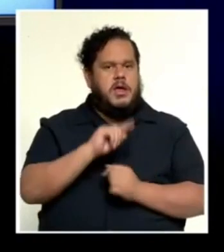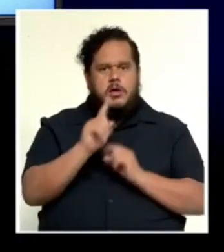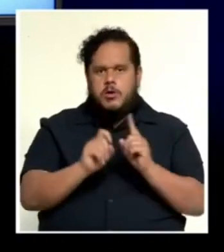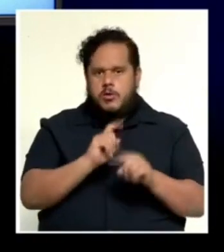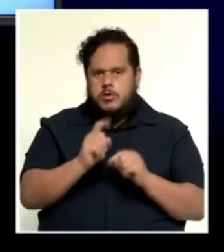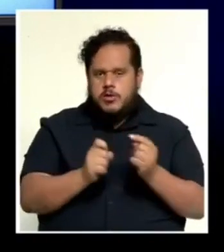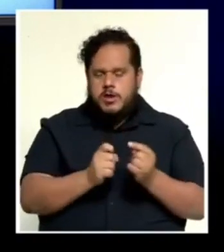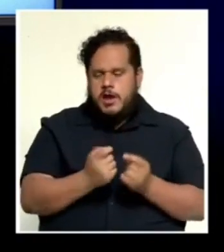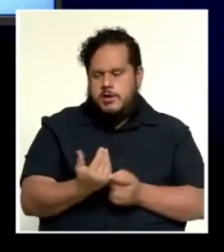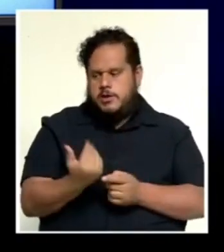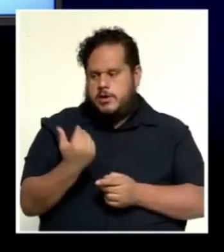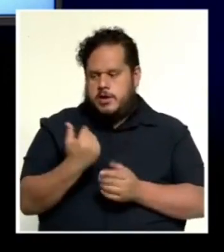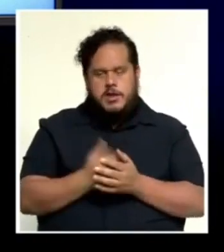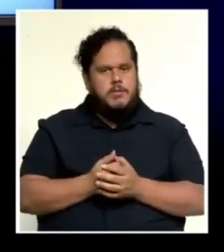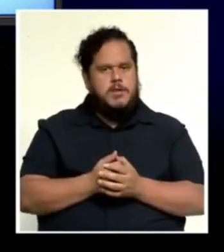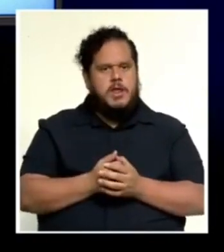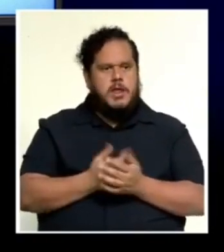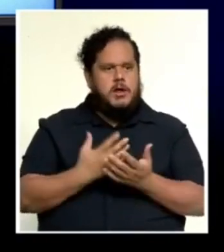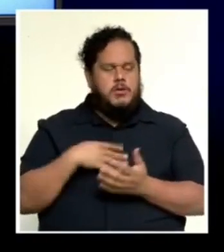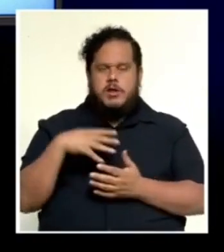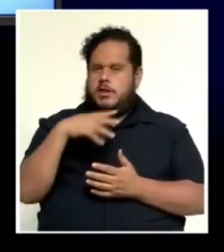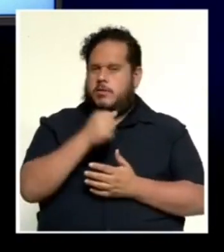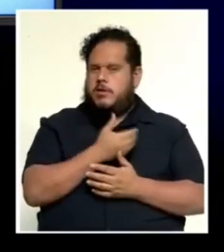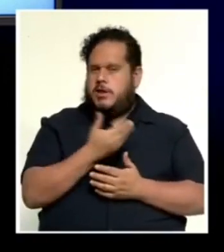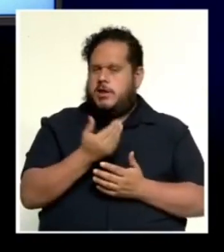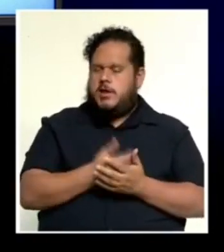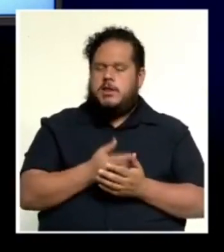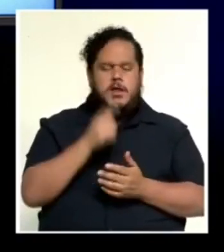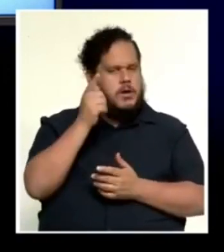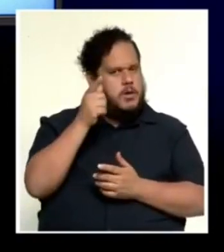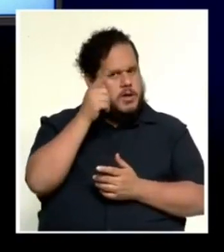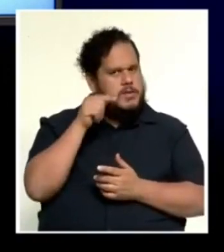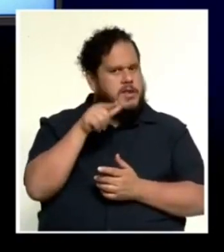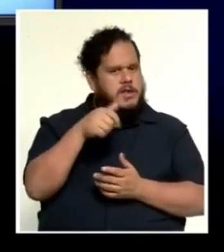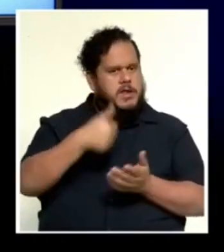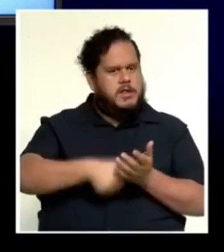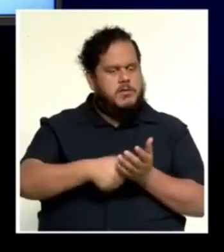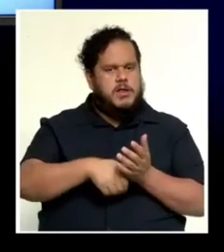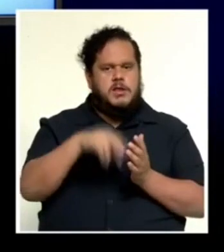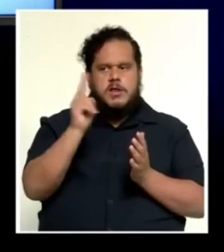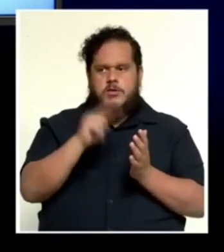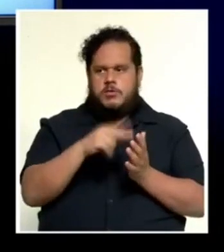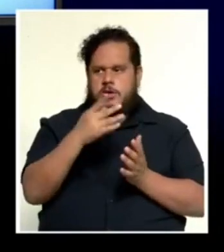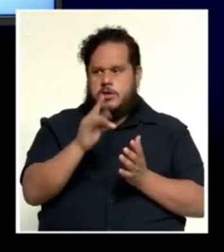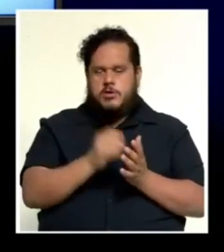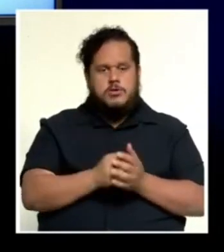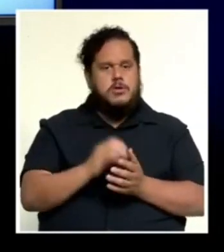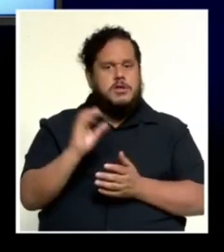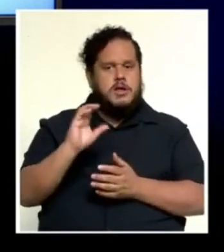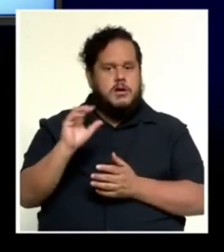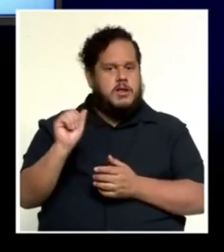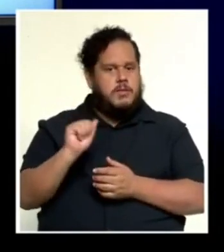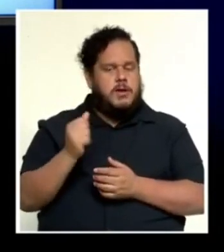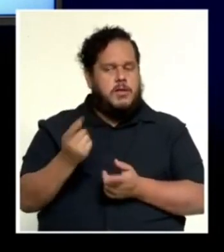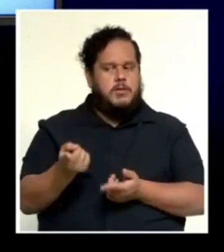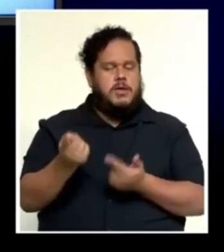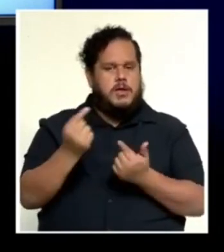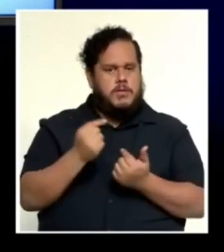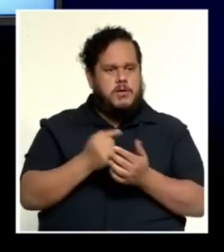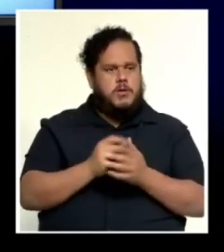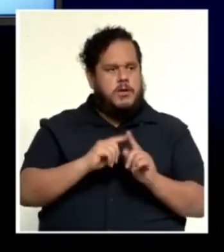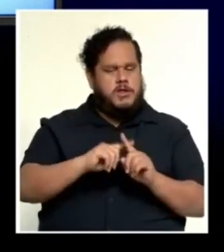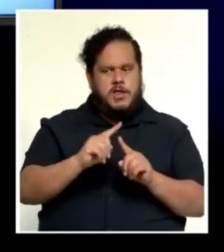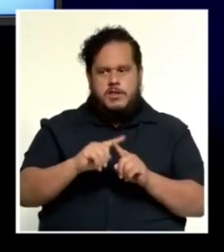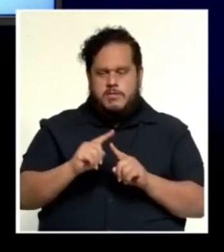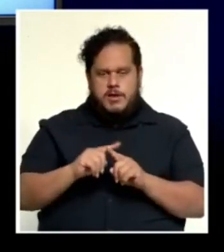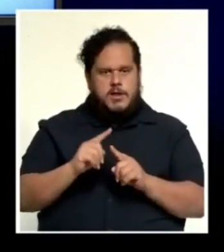consultándoles recientemente, lo que se dan cuenta es que efectivamente de ese votante de 2018 de Carlos Alvarado, que provino de